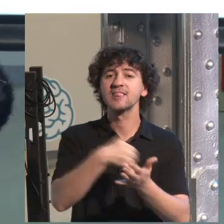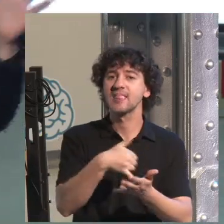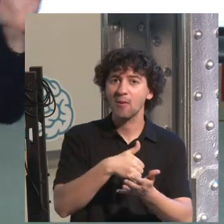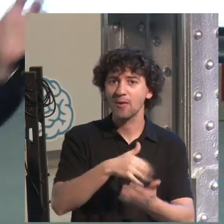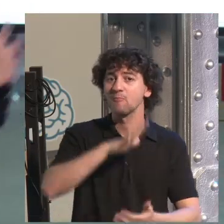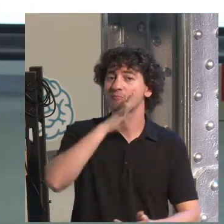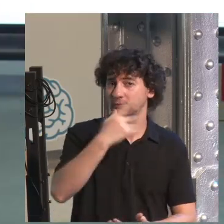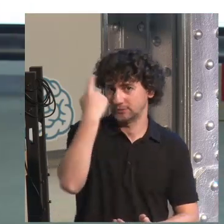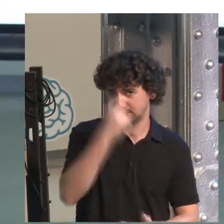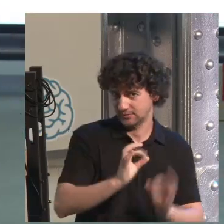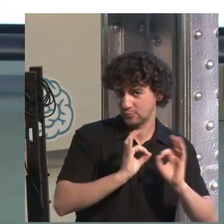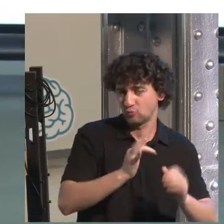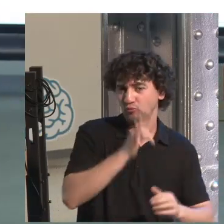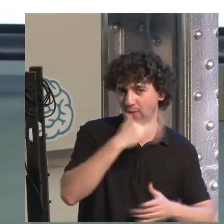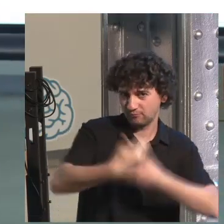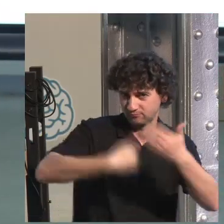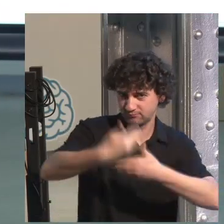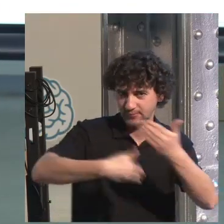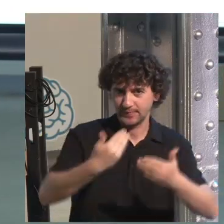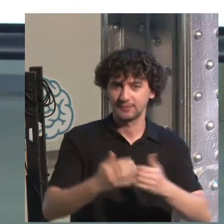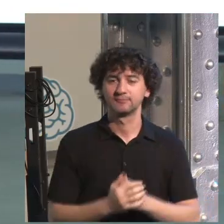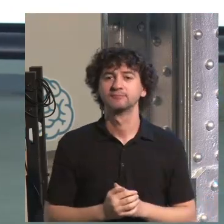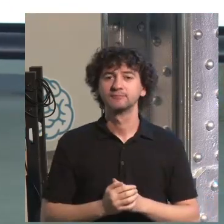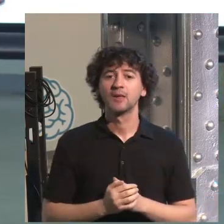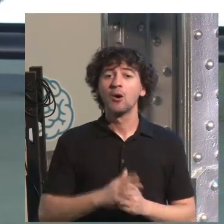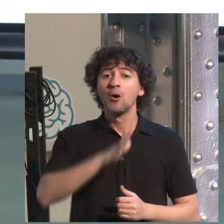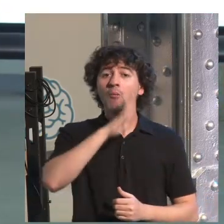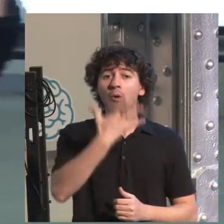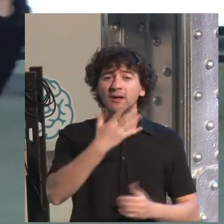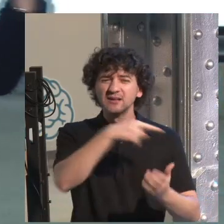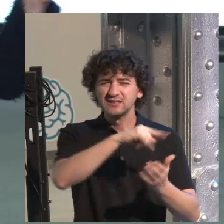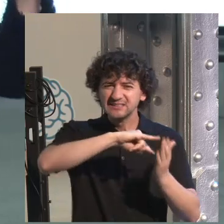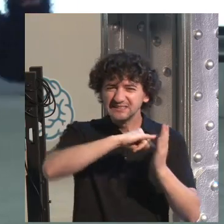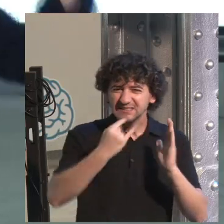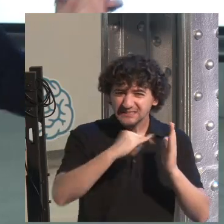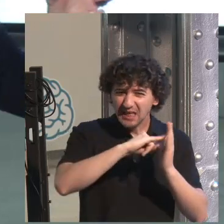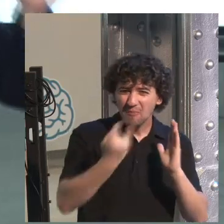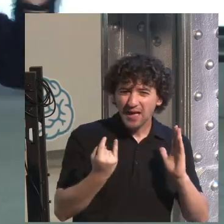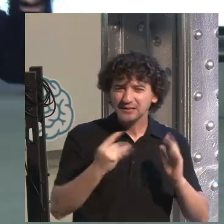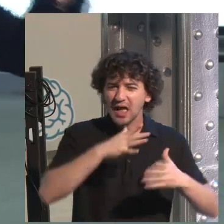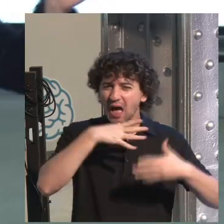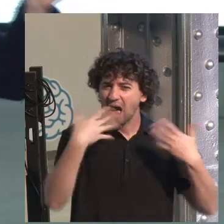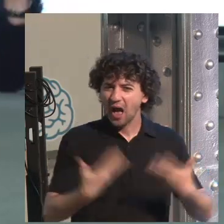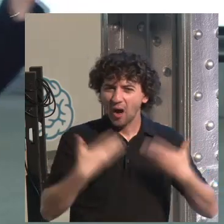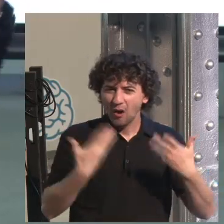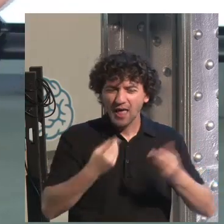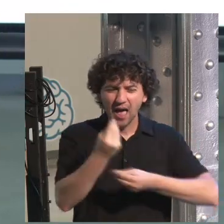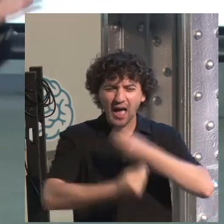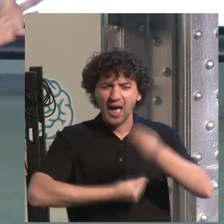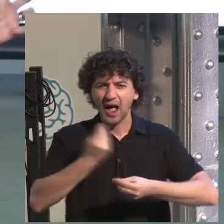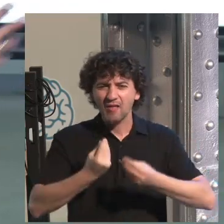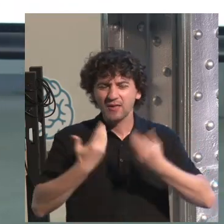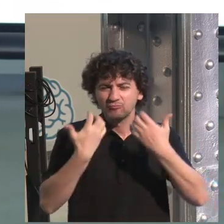o Narrow, no sé cómo se dice en español, porque en realidad son sistemas que son muy capaces de hacer algo